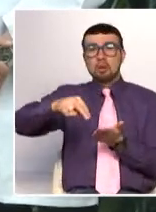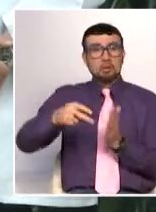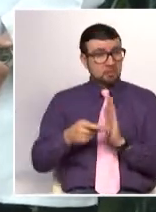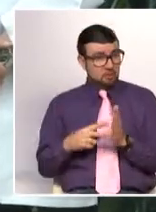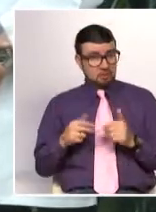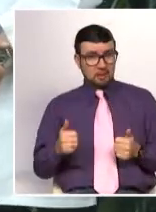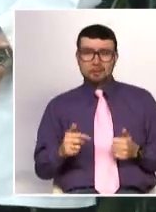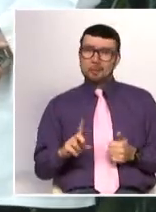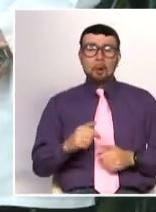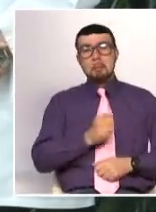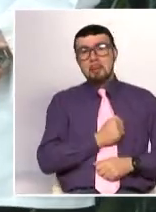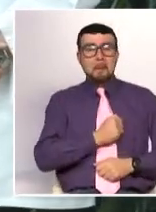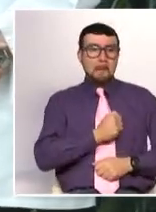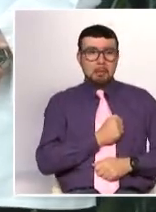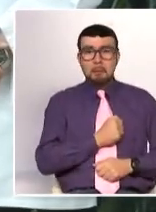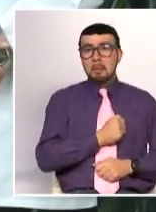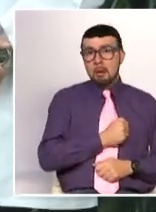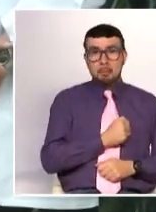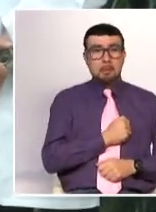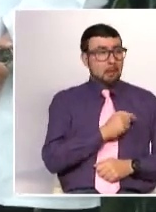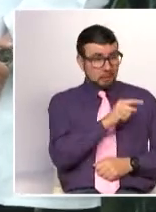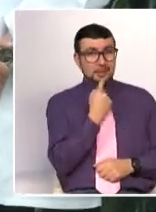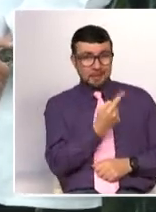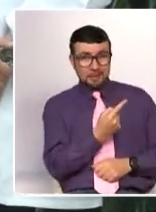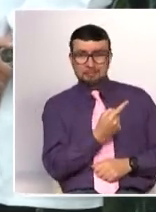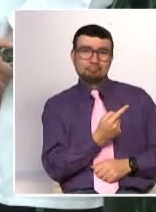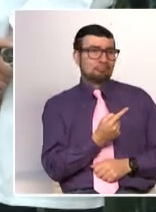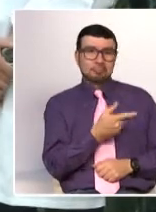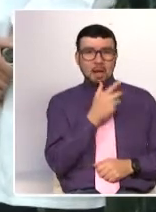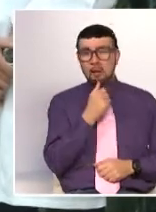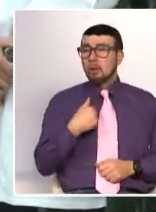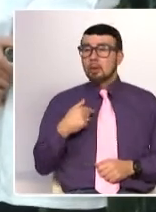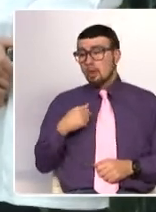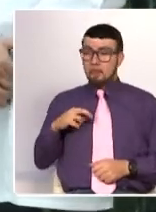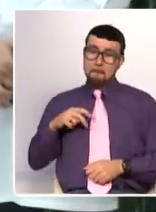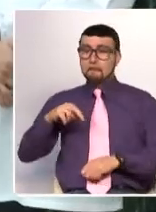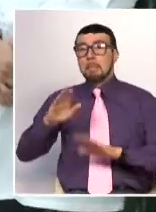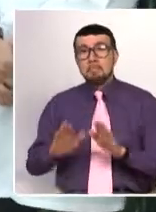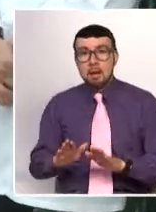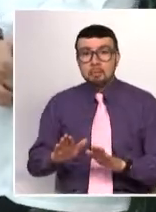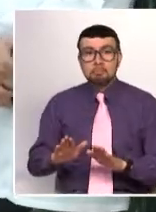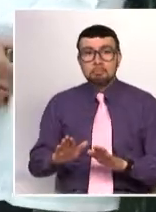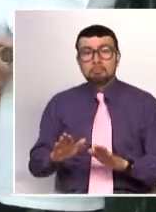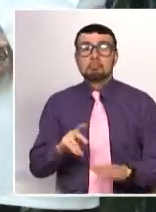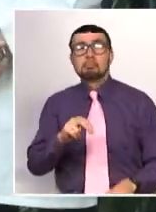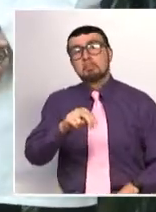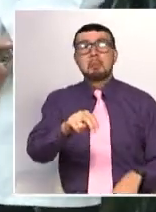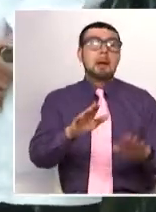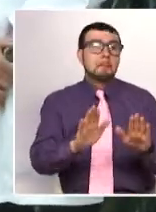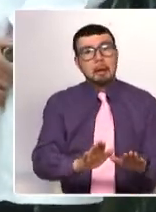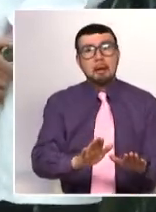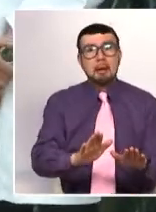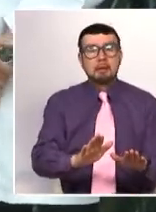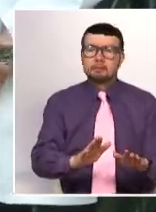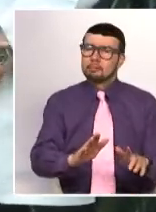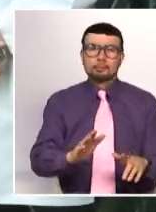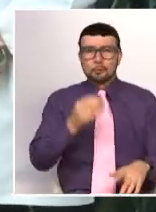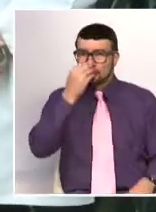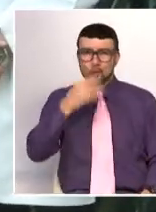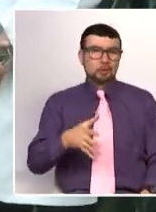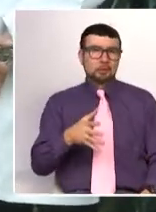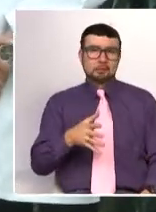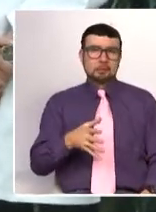que tengamos la frecuencia por ejemplo adecuada que estaba siendo crítica germán porque yo cada cuadra tengo que parar por el semáforo por el carro en fin entonces eso realmente no